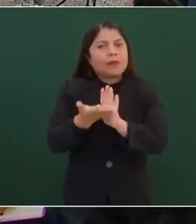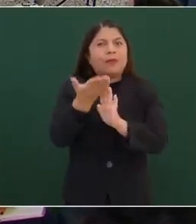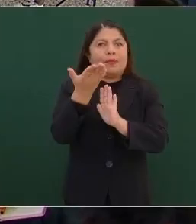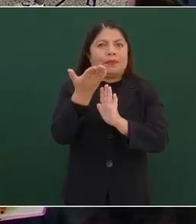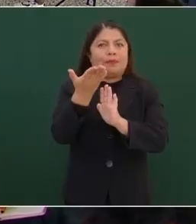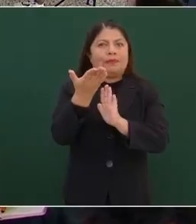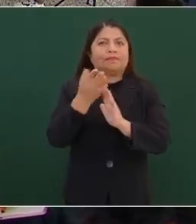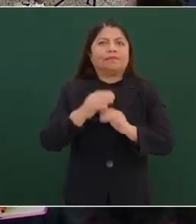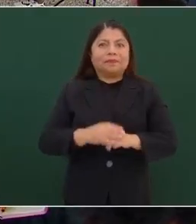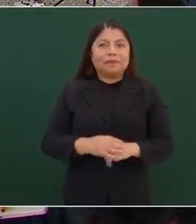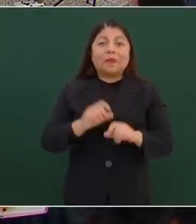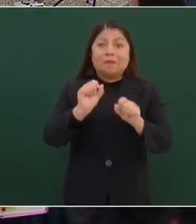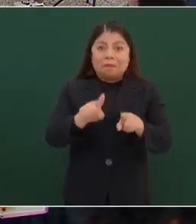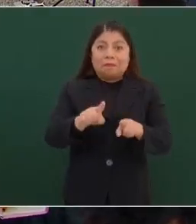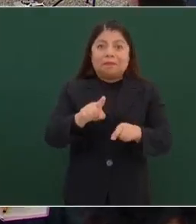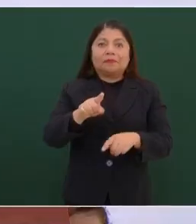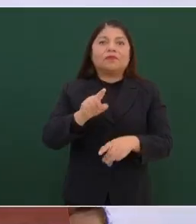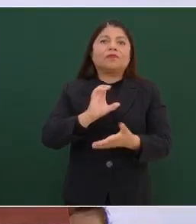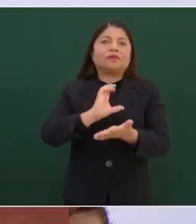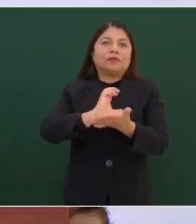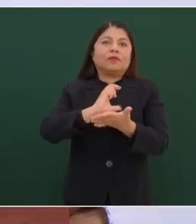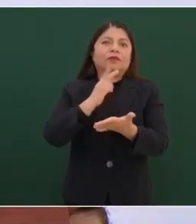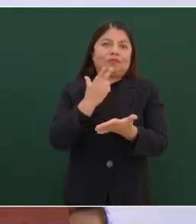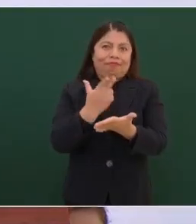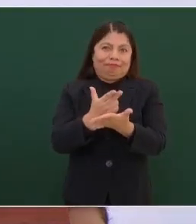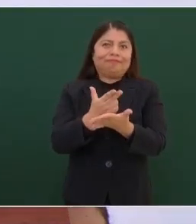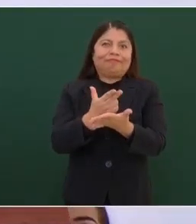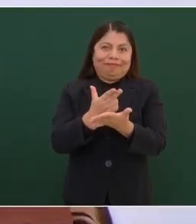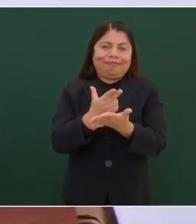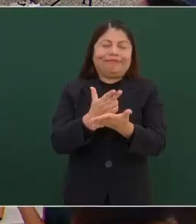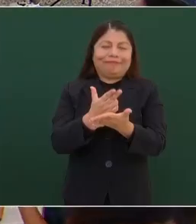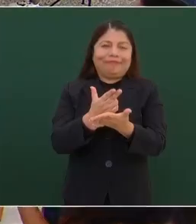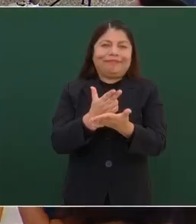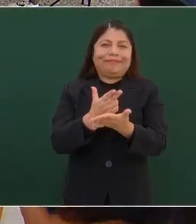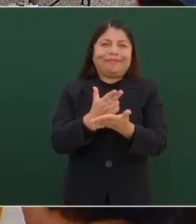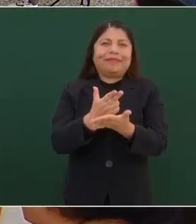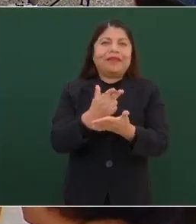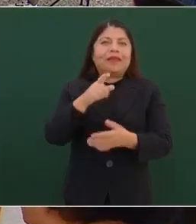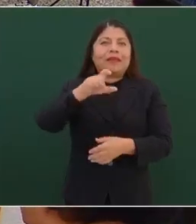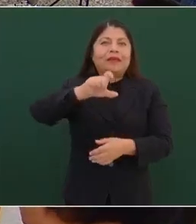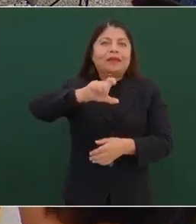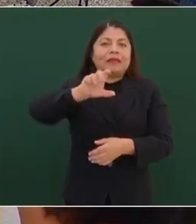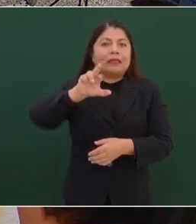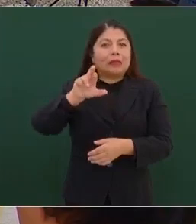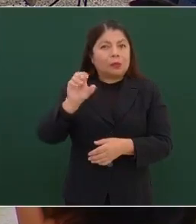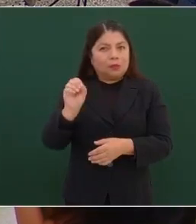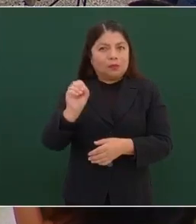Chetumal, en el caso de Quintana Roo. Ah, ya tienen.